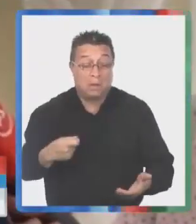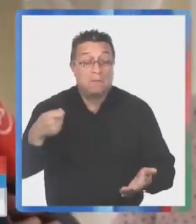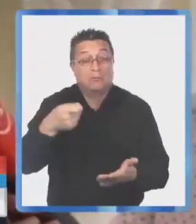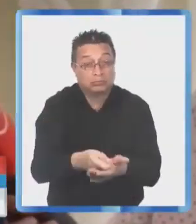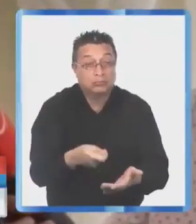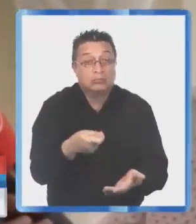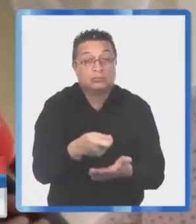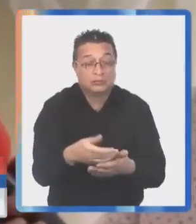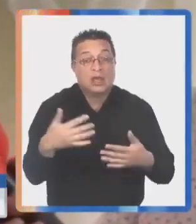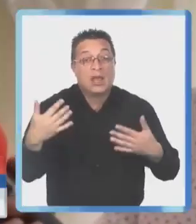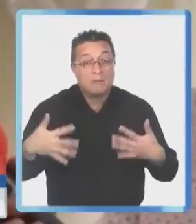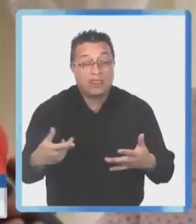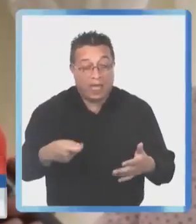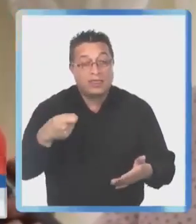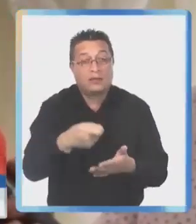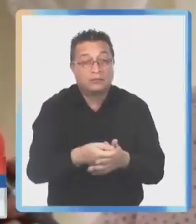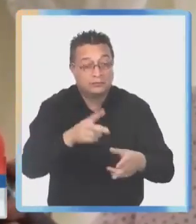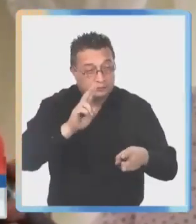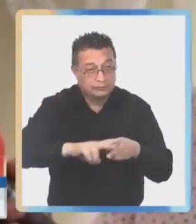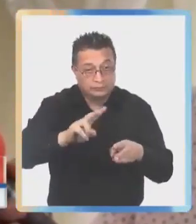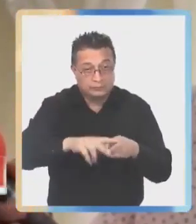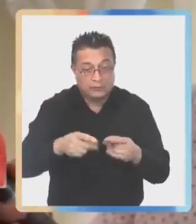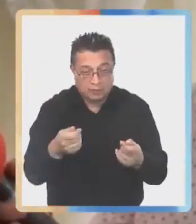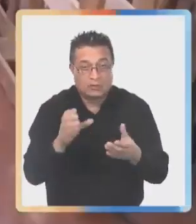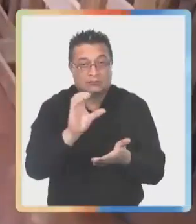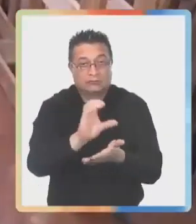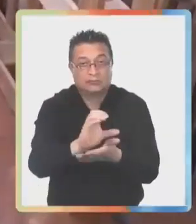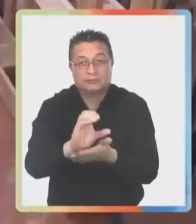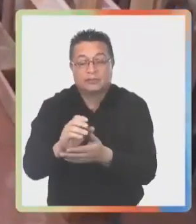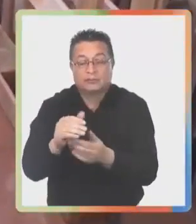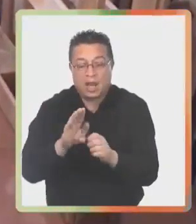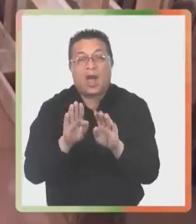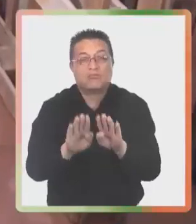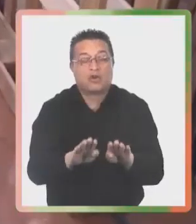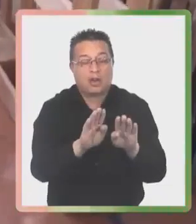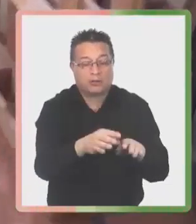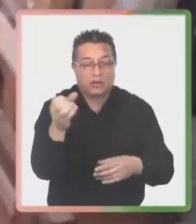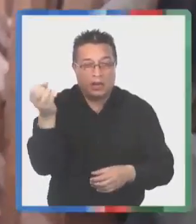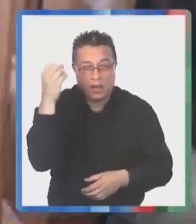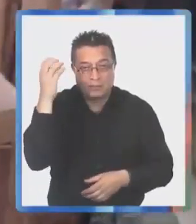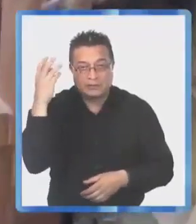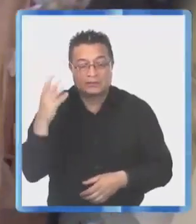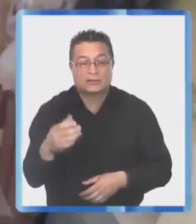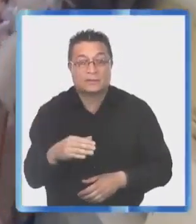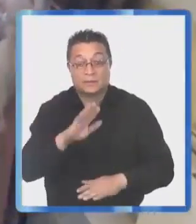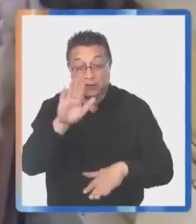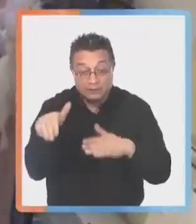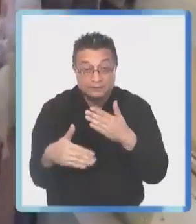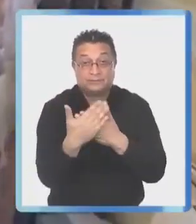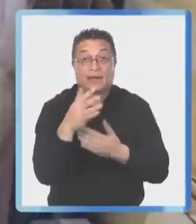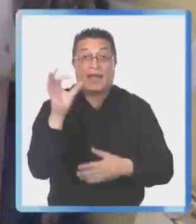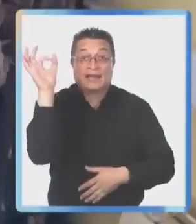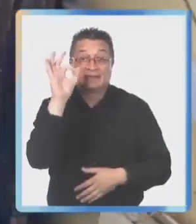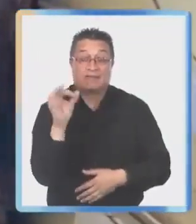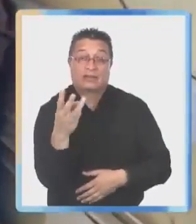inversión importante de dinero que se hace también para poder adquirir estos recursos, para poder también apoyar los aprendizajes. La madrugada de este sábado